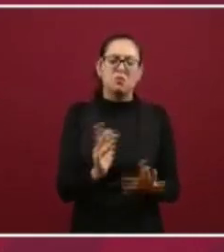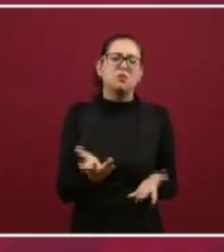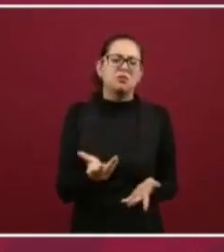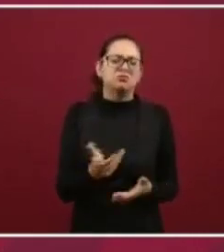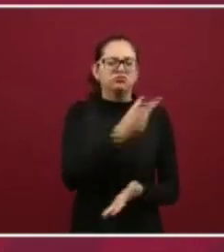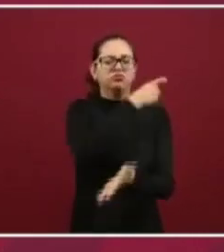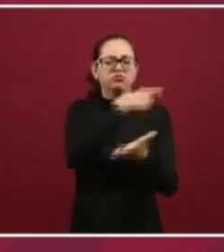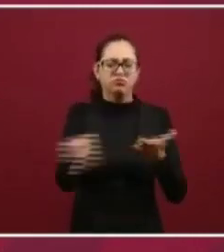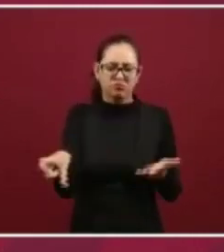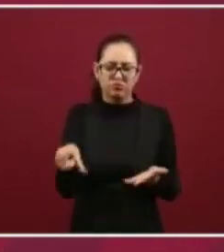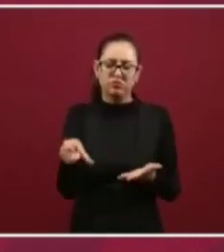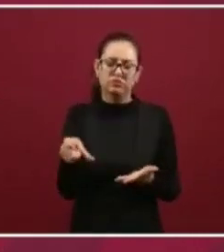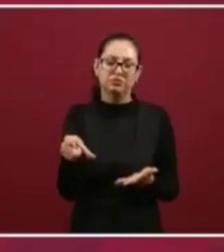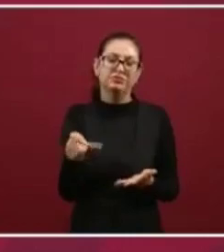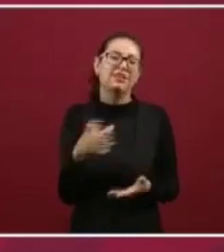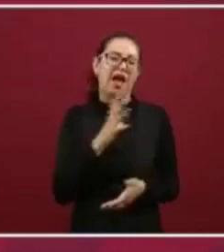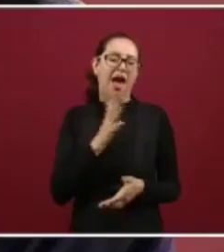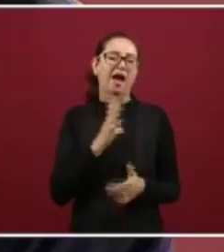No se entregó